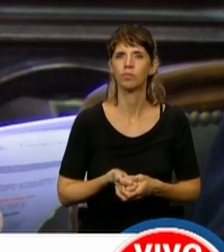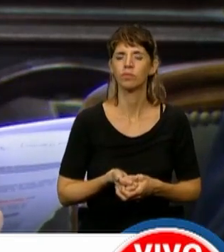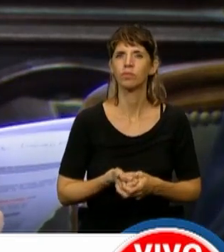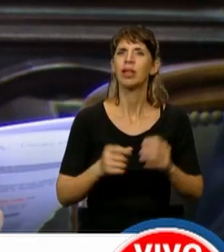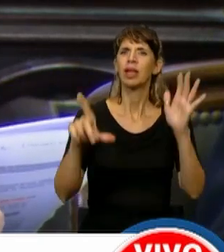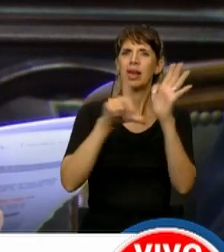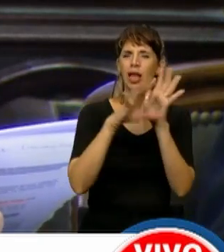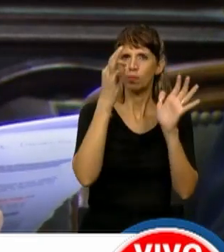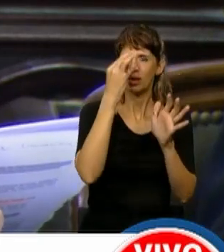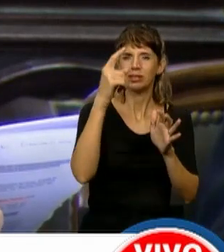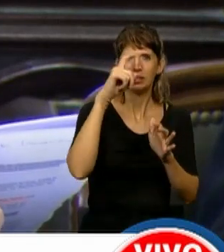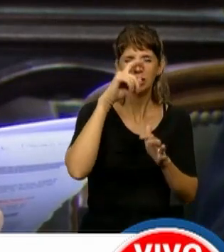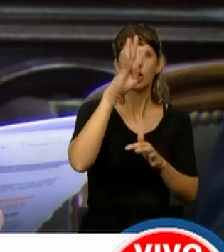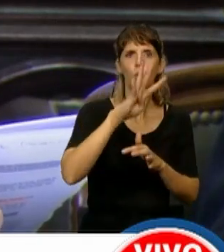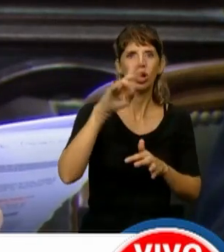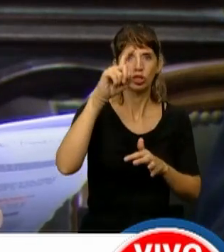En la ley